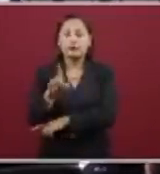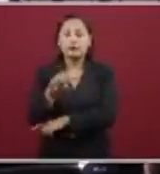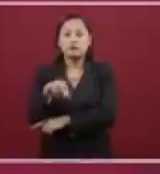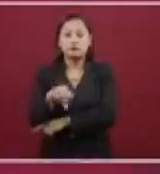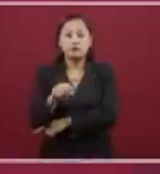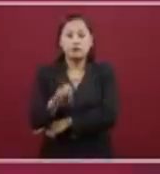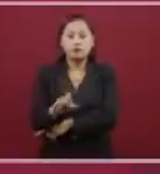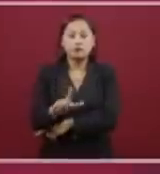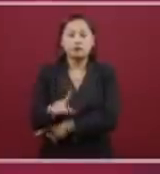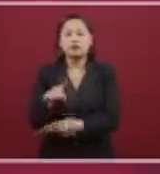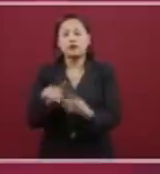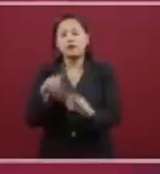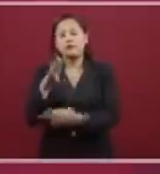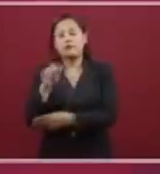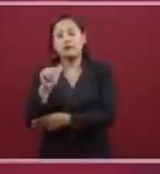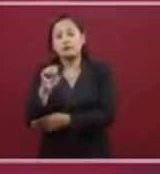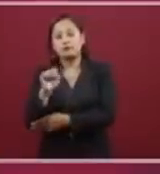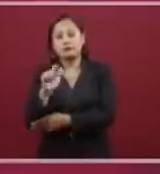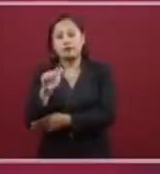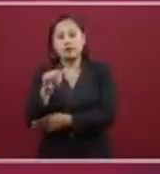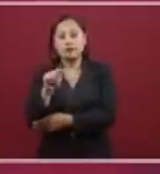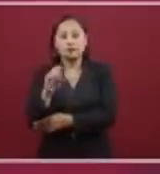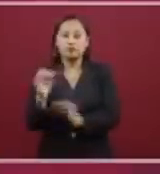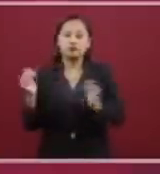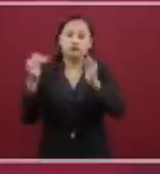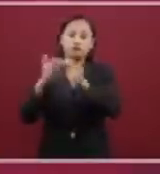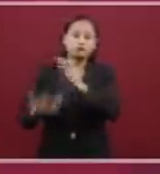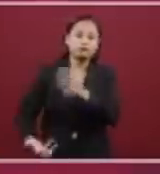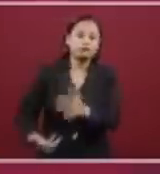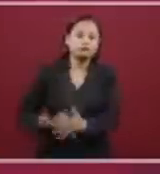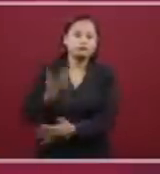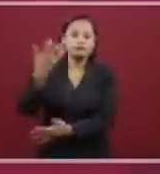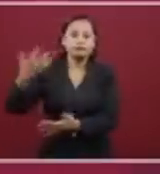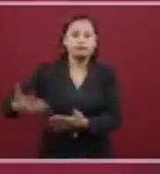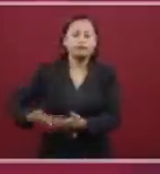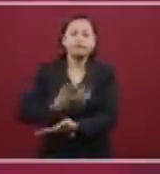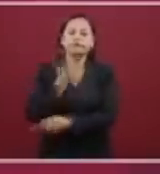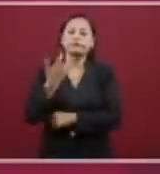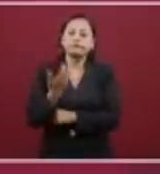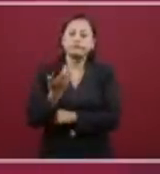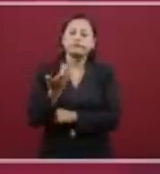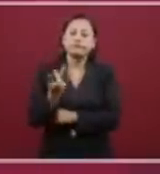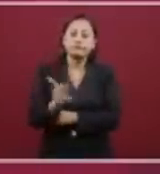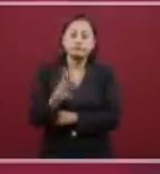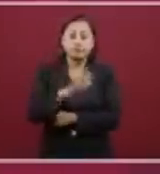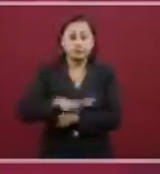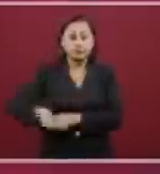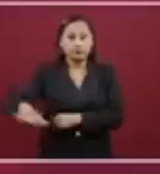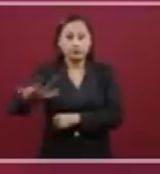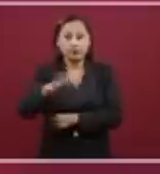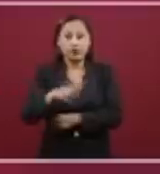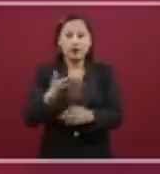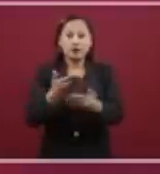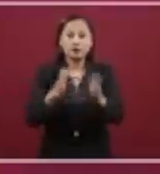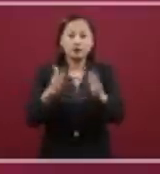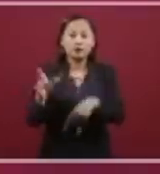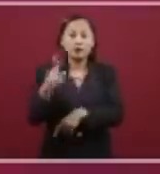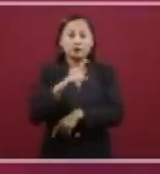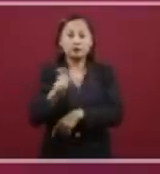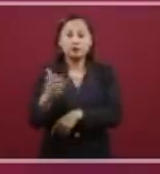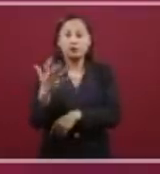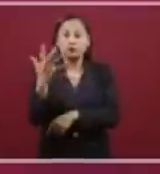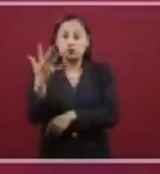sin embargo a partir de 2015 se abrieron cerca de 150 muchas de ellas irregulares